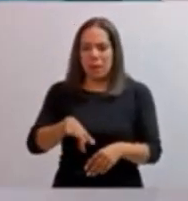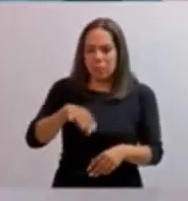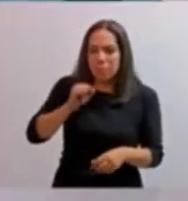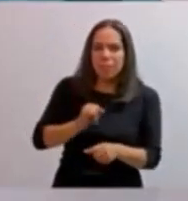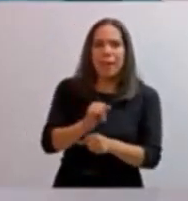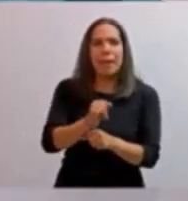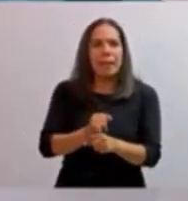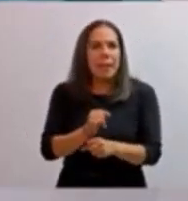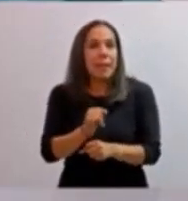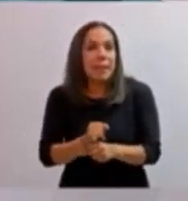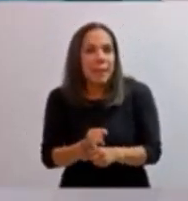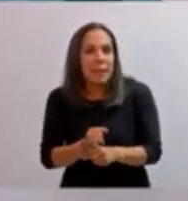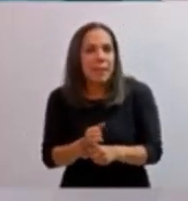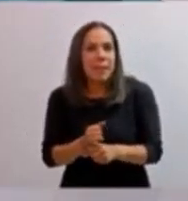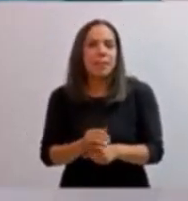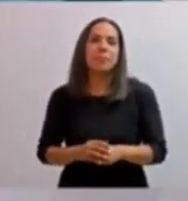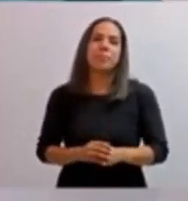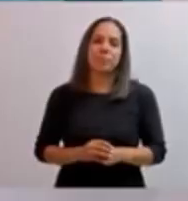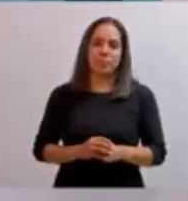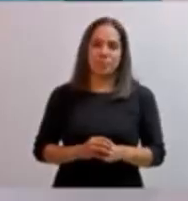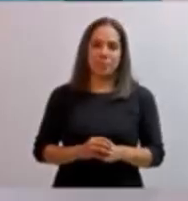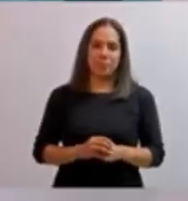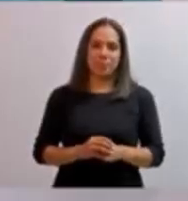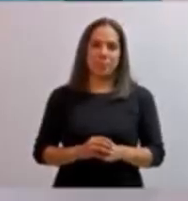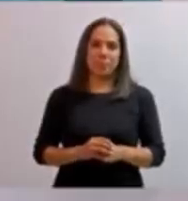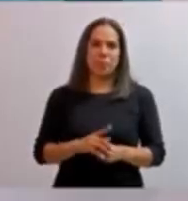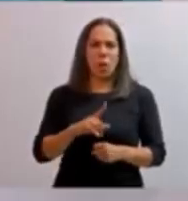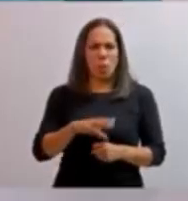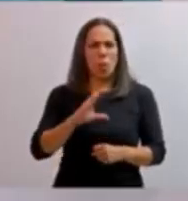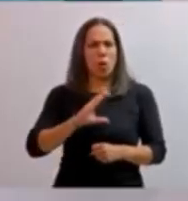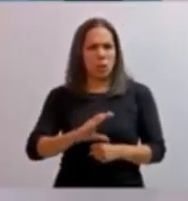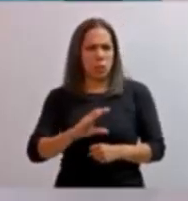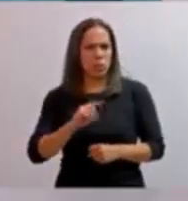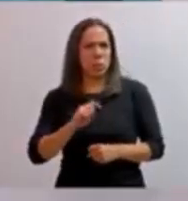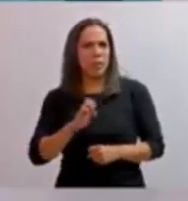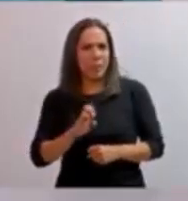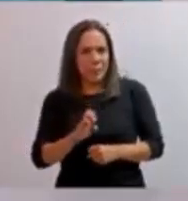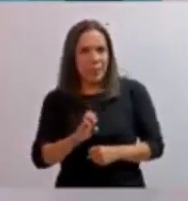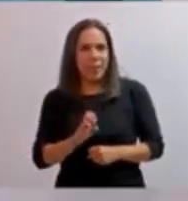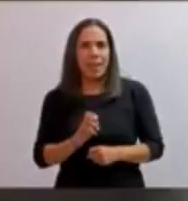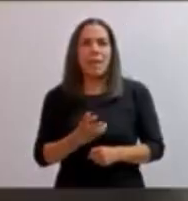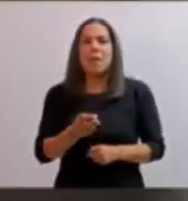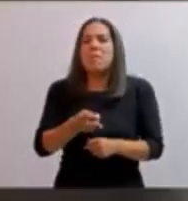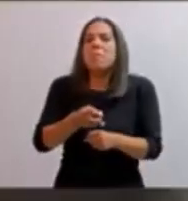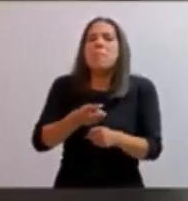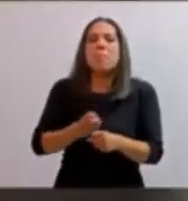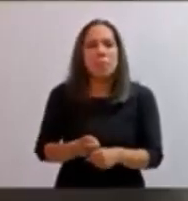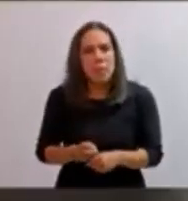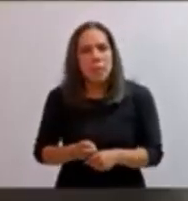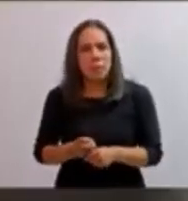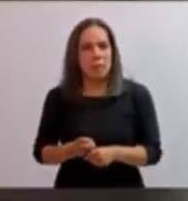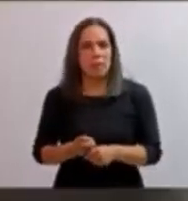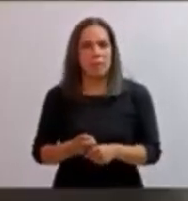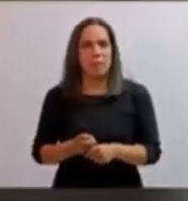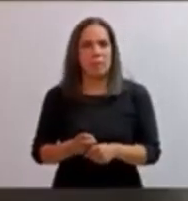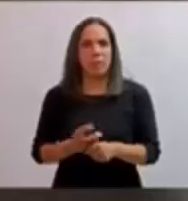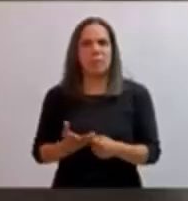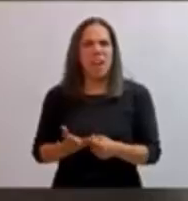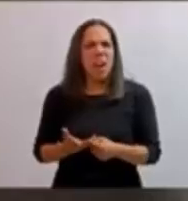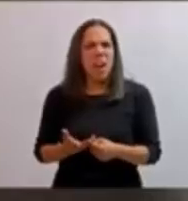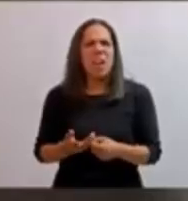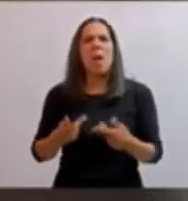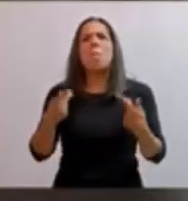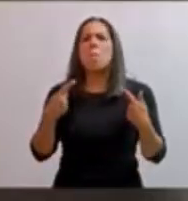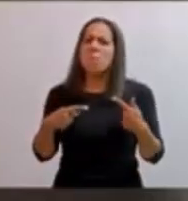importante decir que estos consejos técnicos escolares convocan al personal con funciones